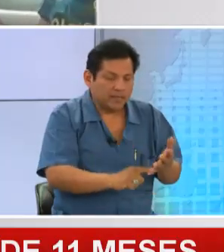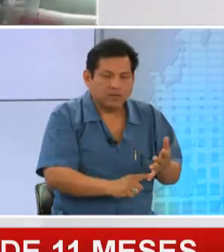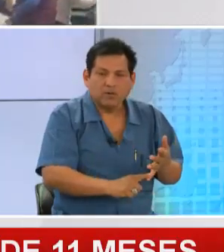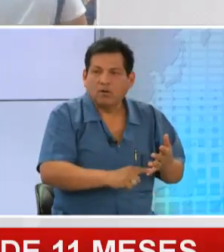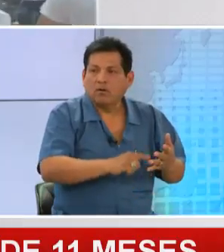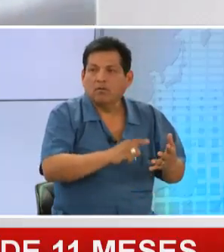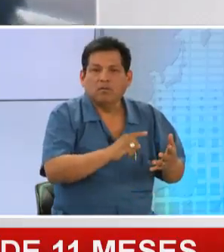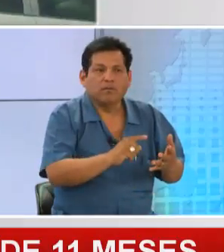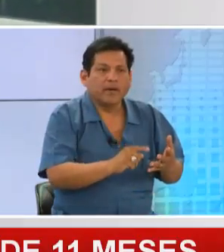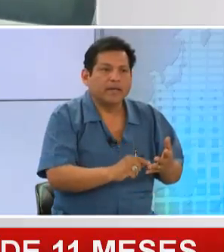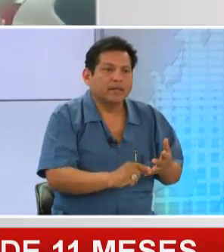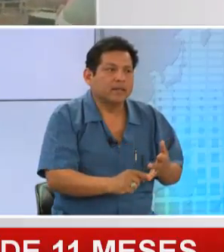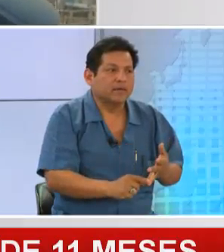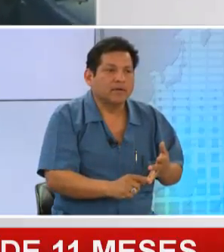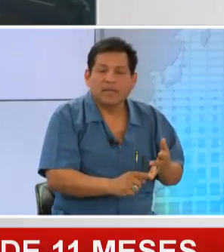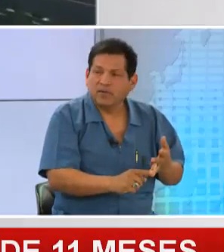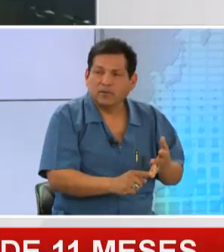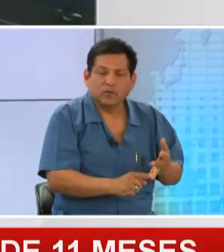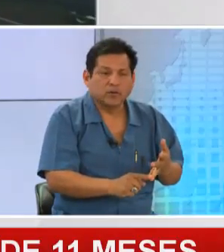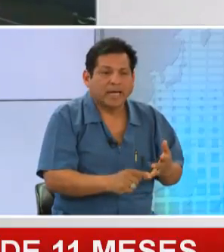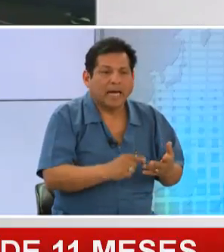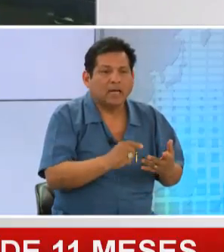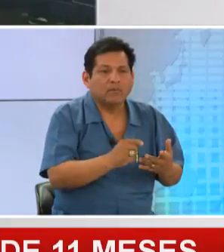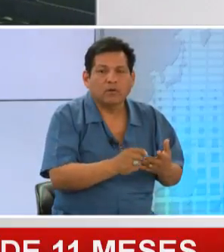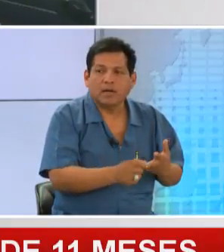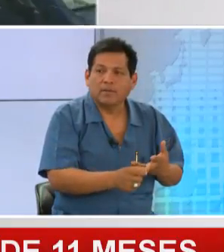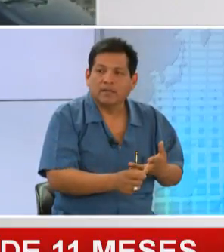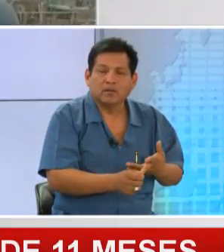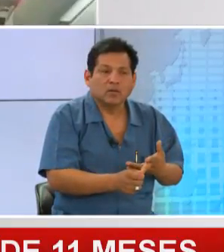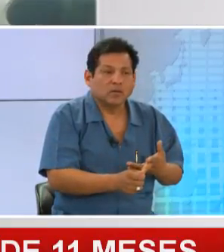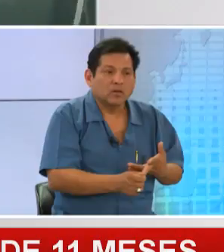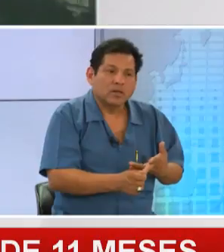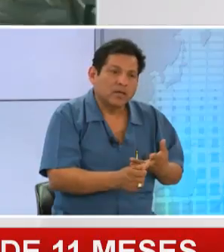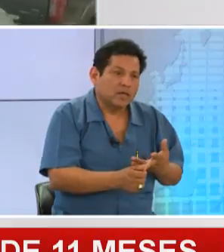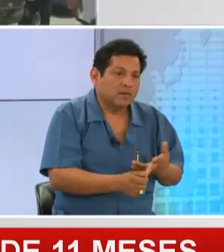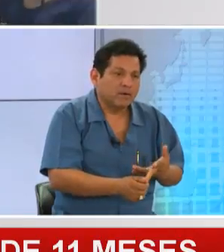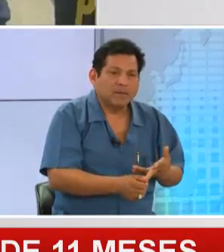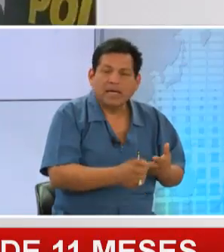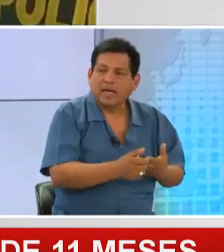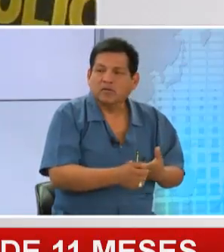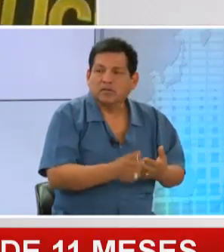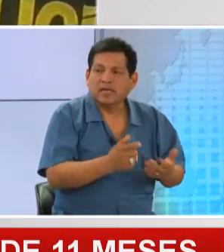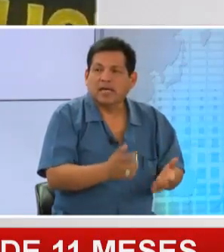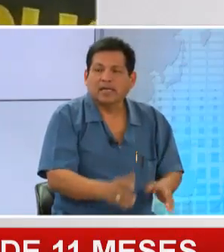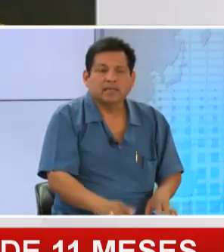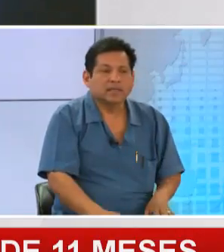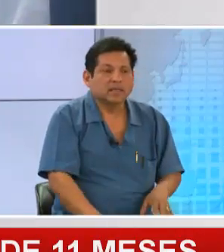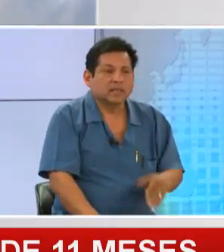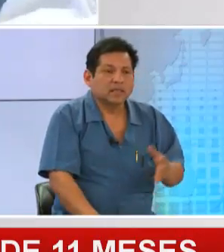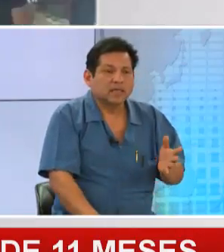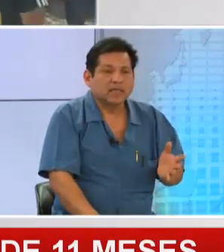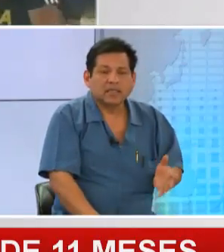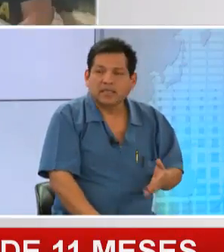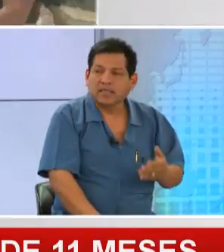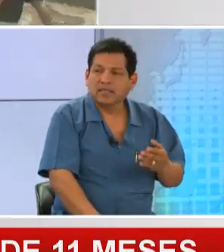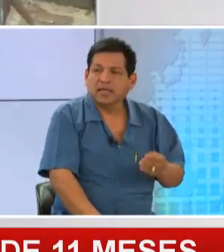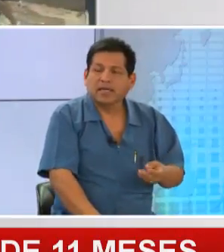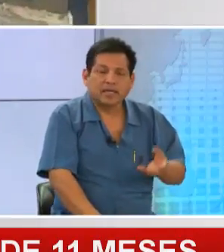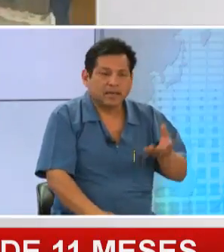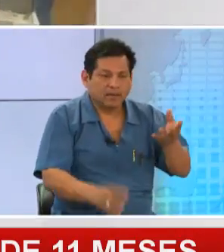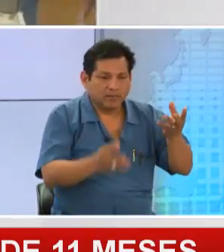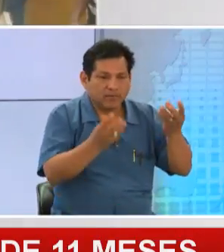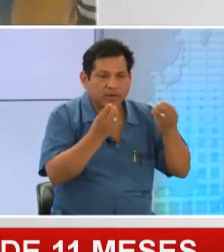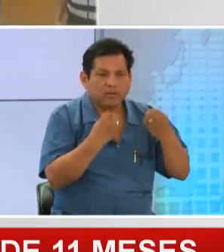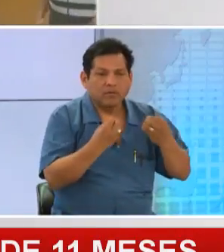agresión, padre, familia disfuncional, problemas familiares, sociales, etcétera, etcétera,